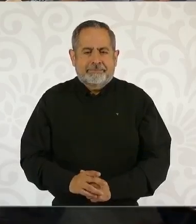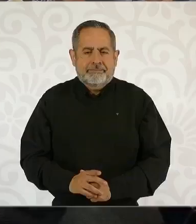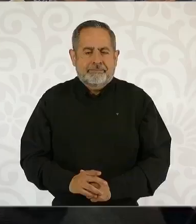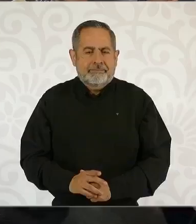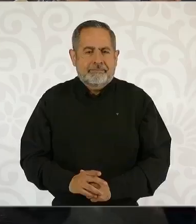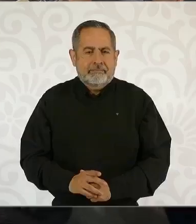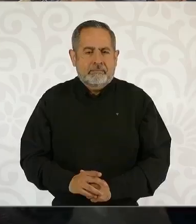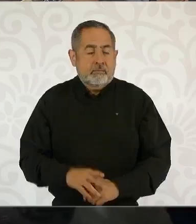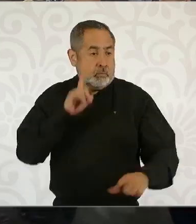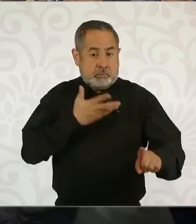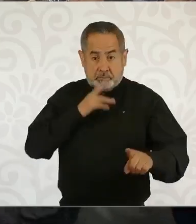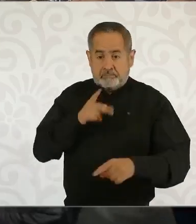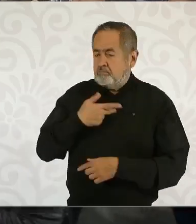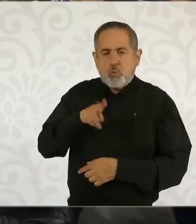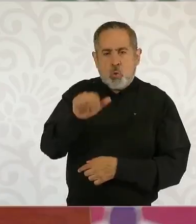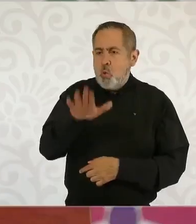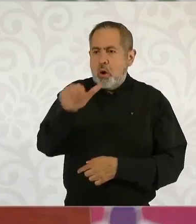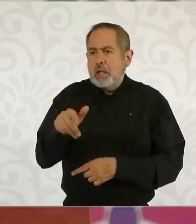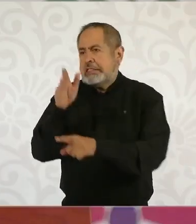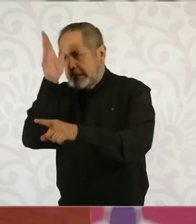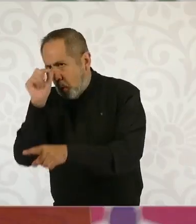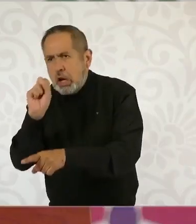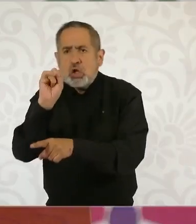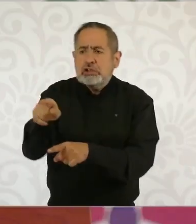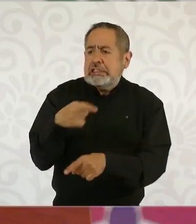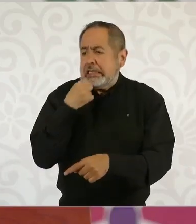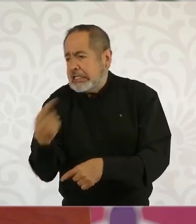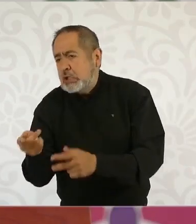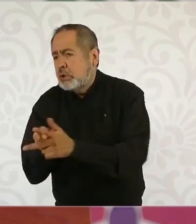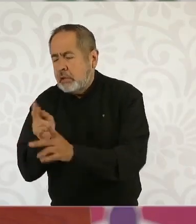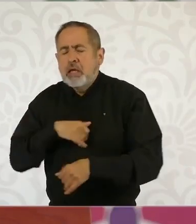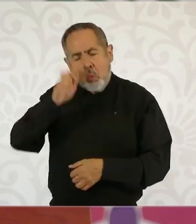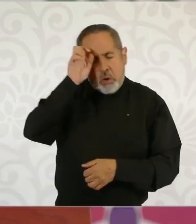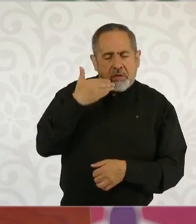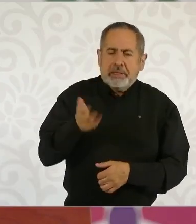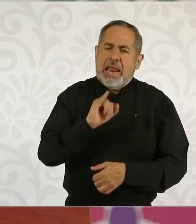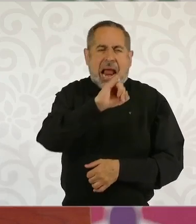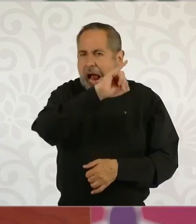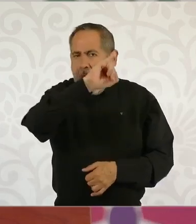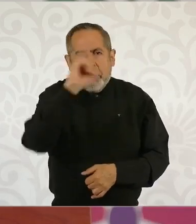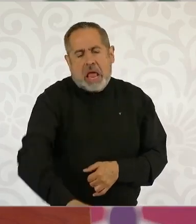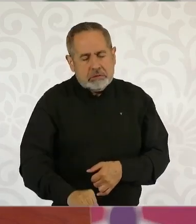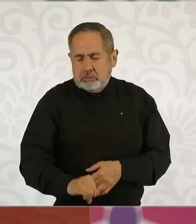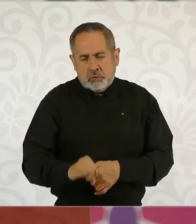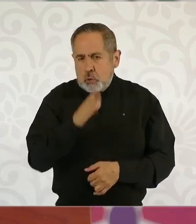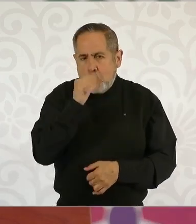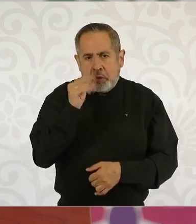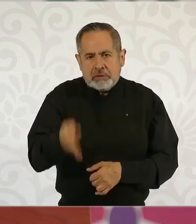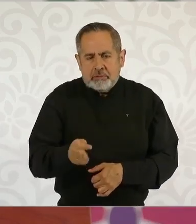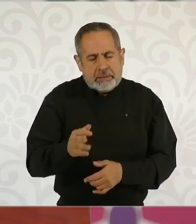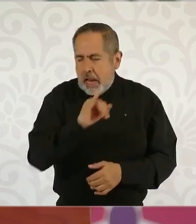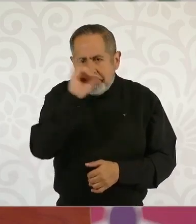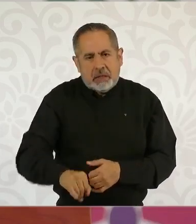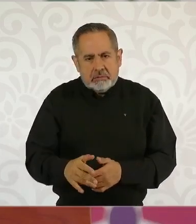Nunca vamos a estar a favor del daño a un niño o una niña, a un infante, jamás, ni